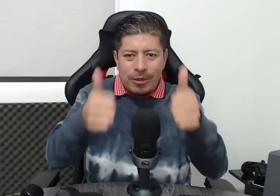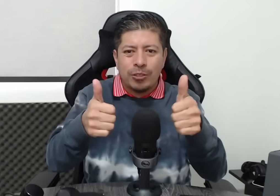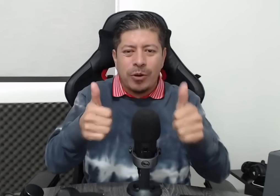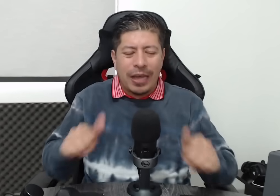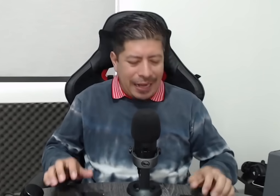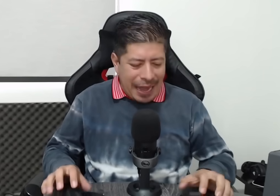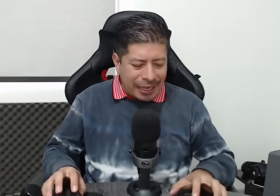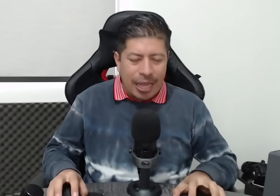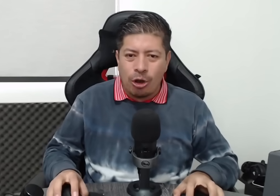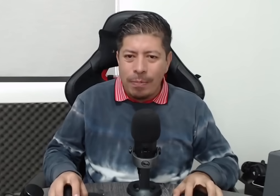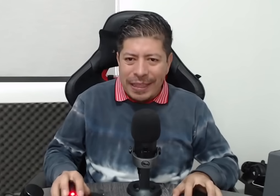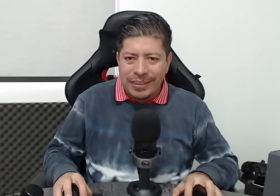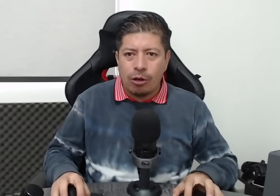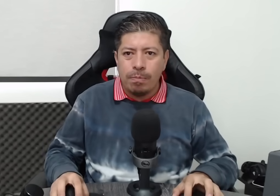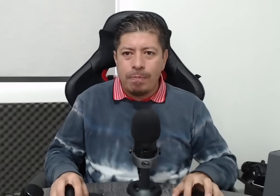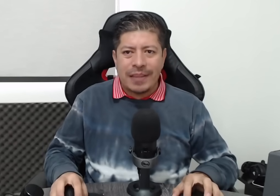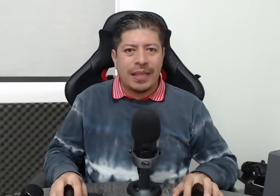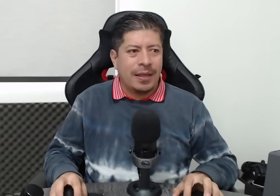del video amigos póngale like comente comparta